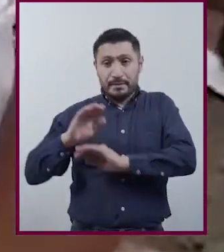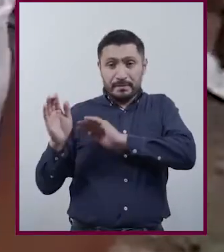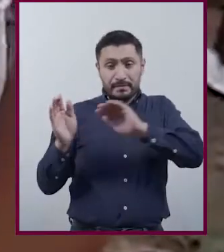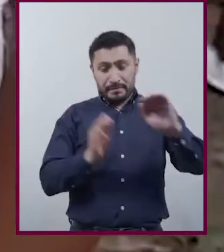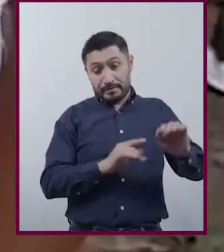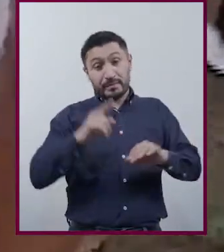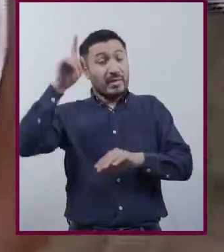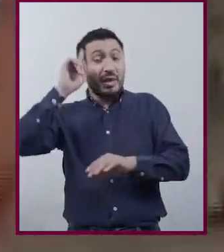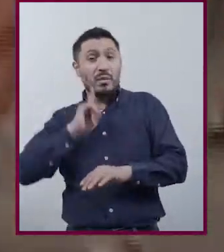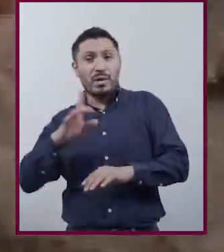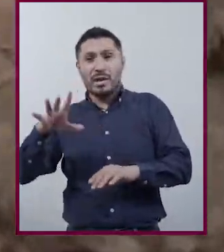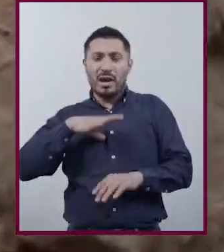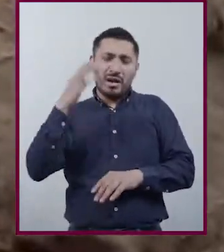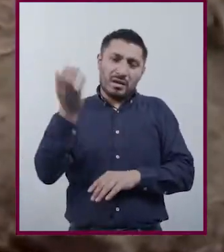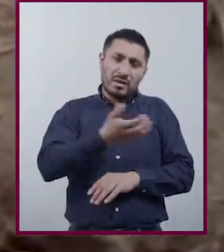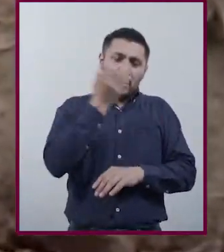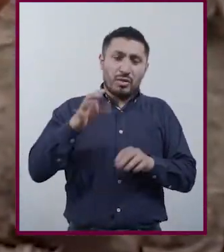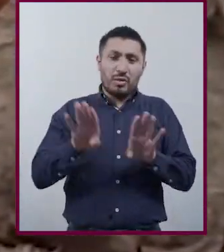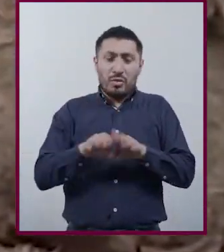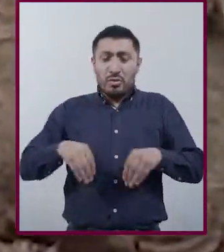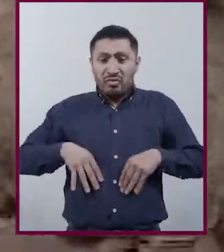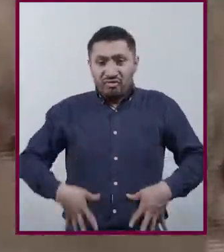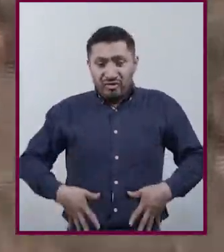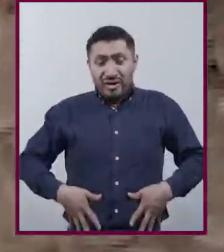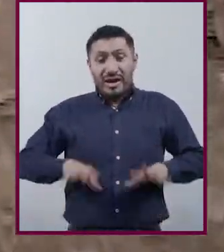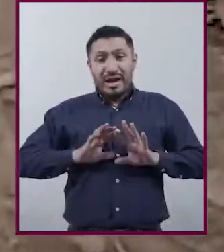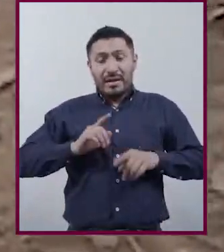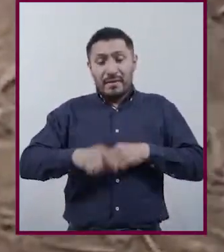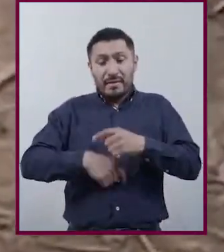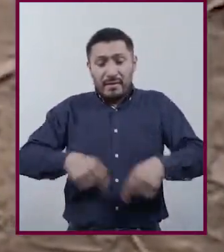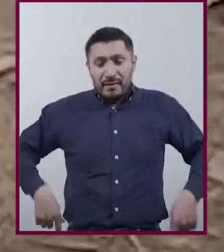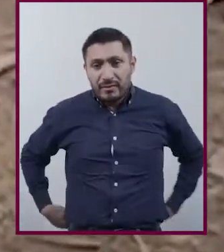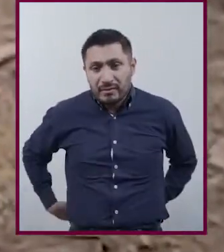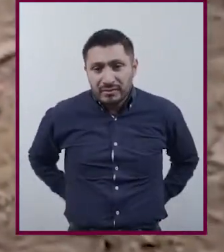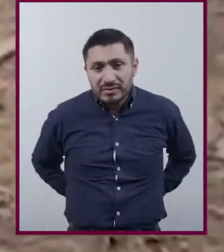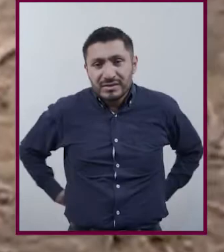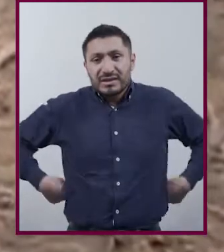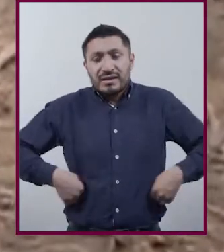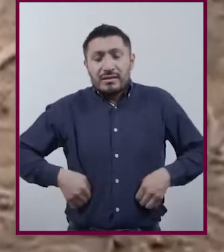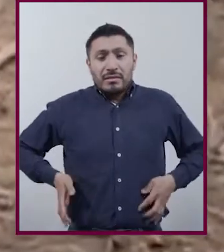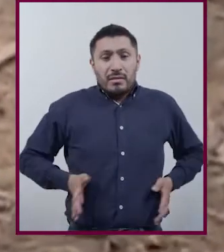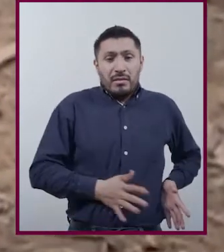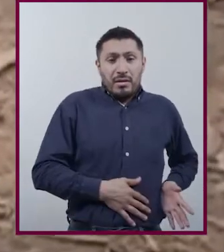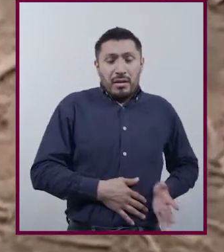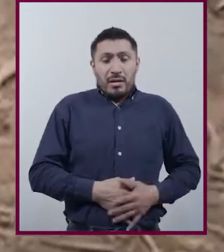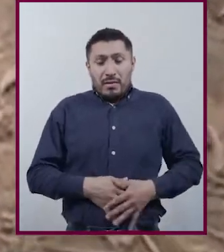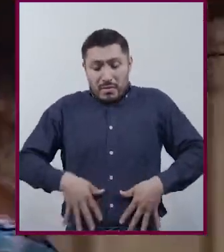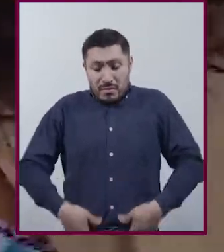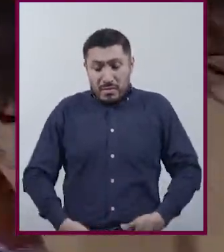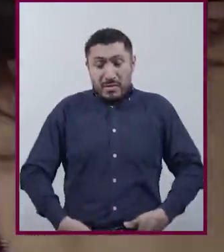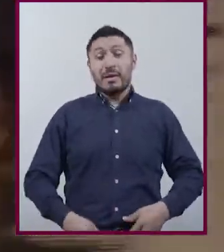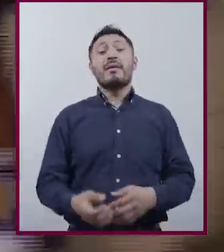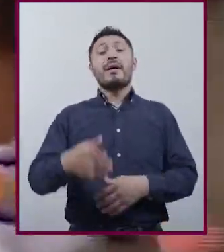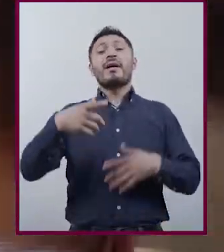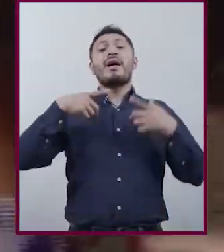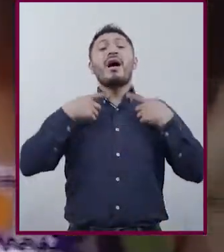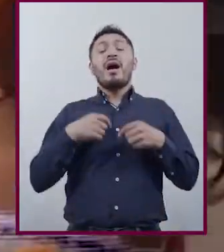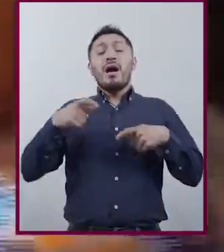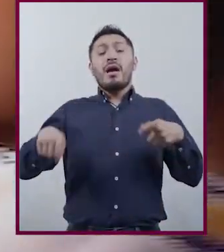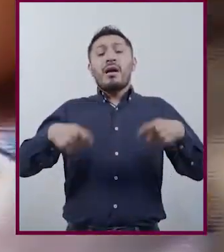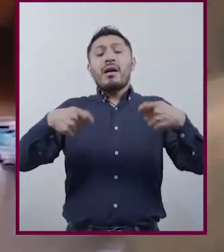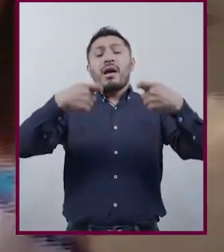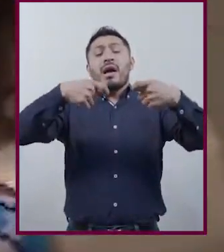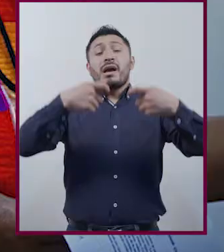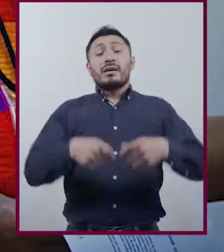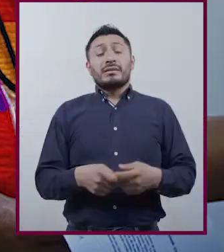parte, acostumbra llevar a manera de falda un enredo azul sujeto con una faja sobre las enaguas, una camisa bordada y